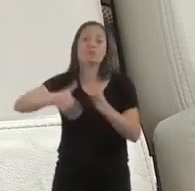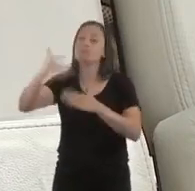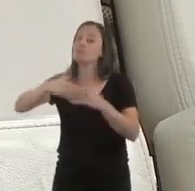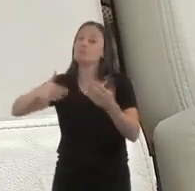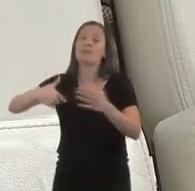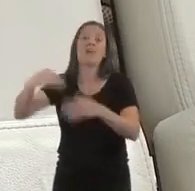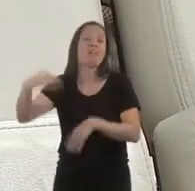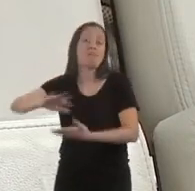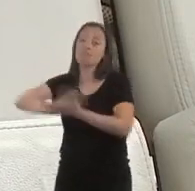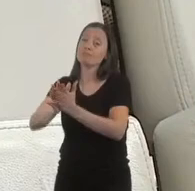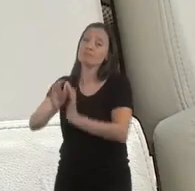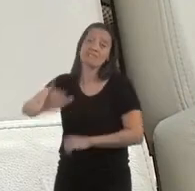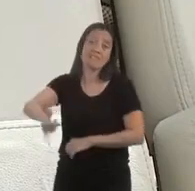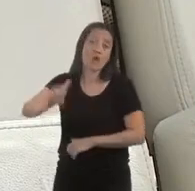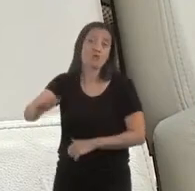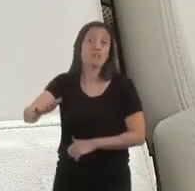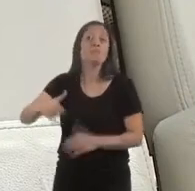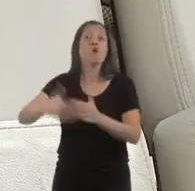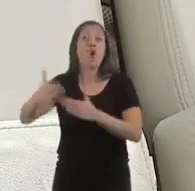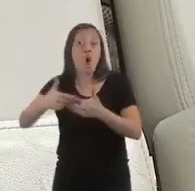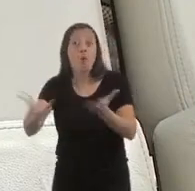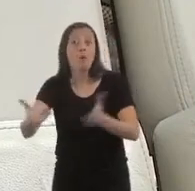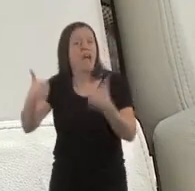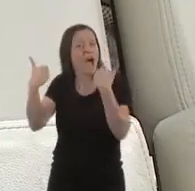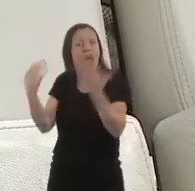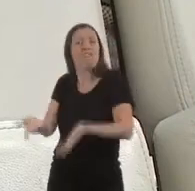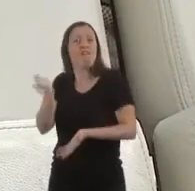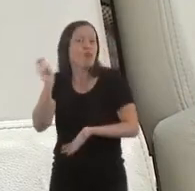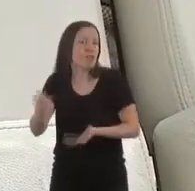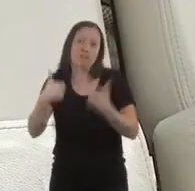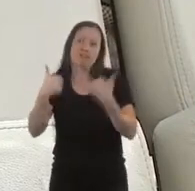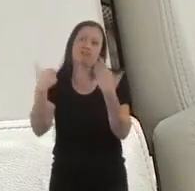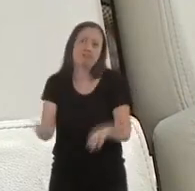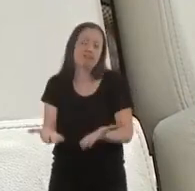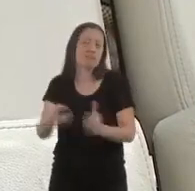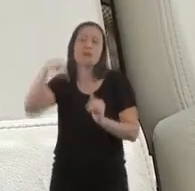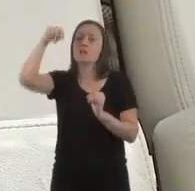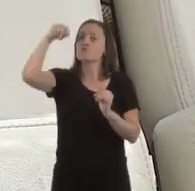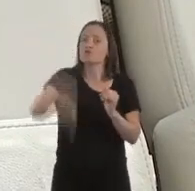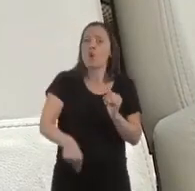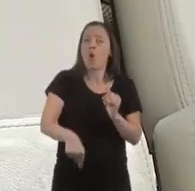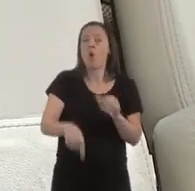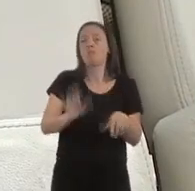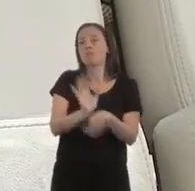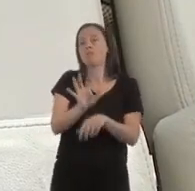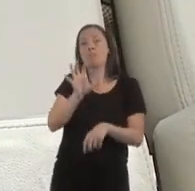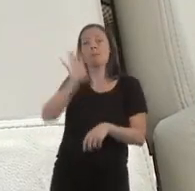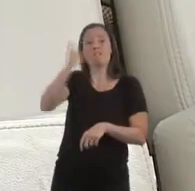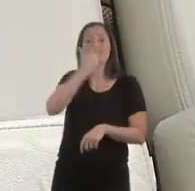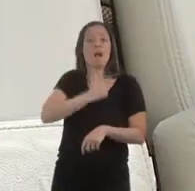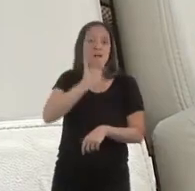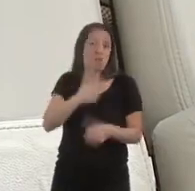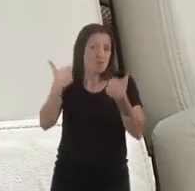obra, una obra que favorecerá a gran parte del sur de la provincia de Mendoza.